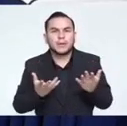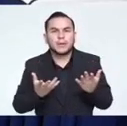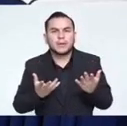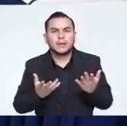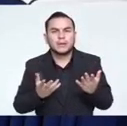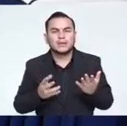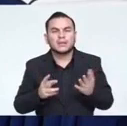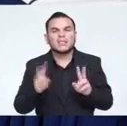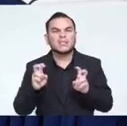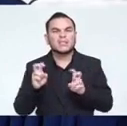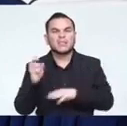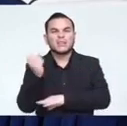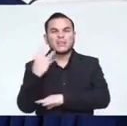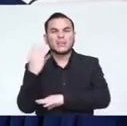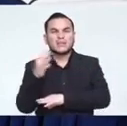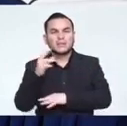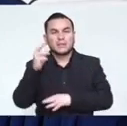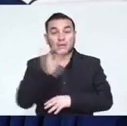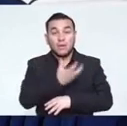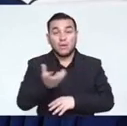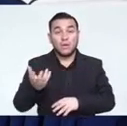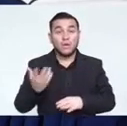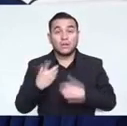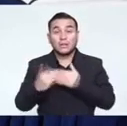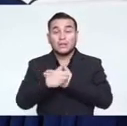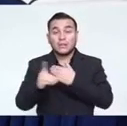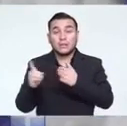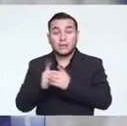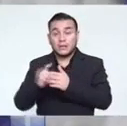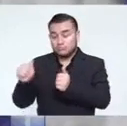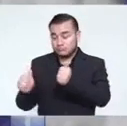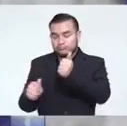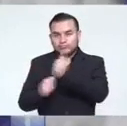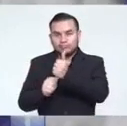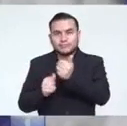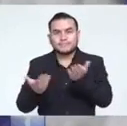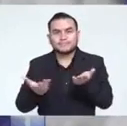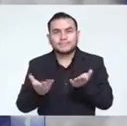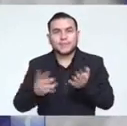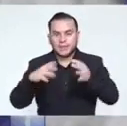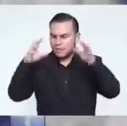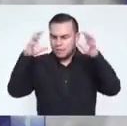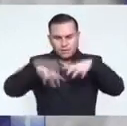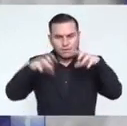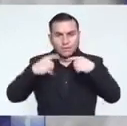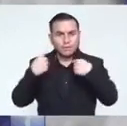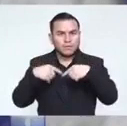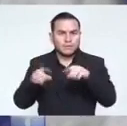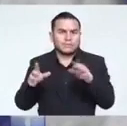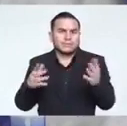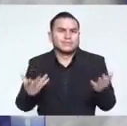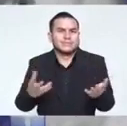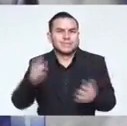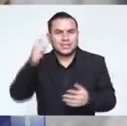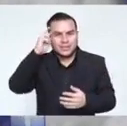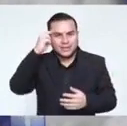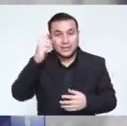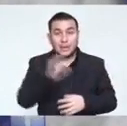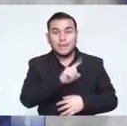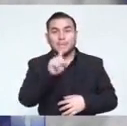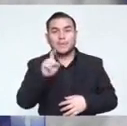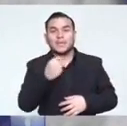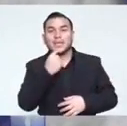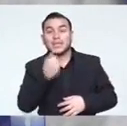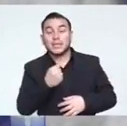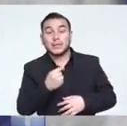algún genio de los que están alrededor de ellos dice de que ya no está lloviendo. Pero hombre, que le vaya a preguntar a la gente